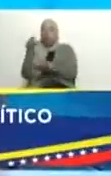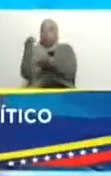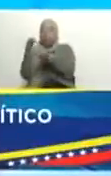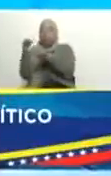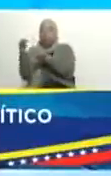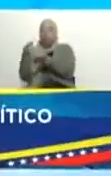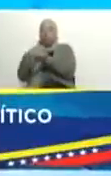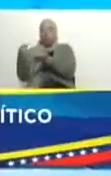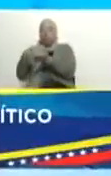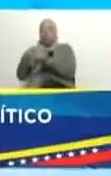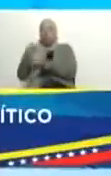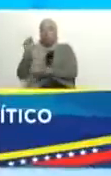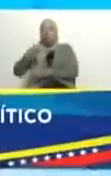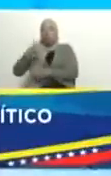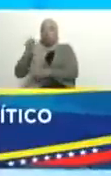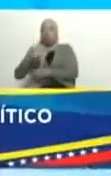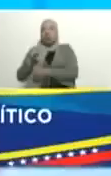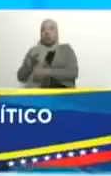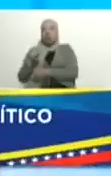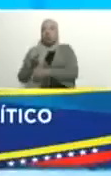él. ¿Verdad, Jorge?